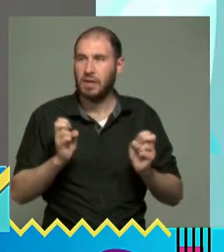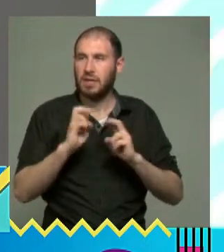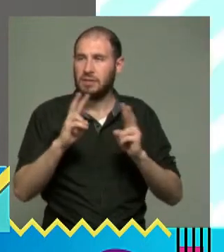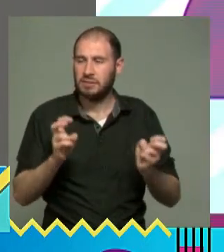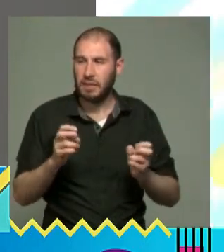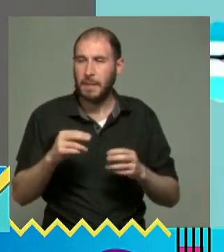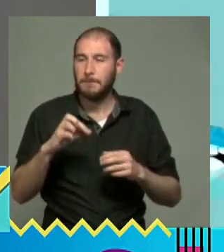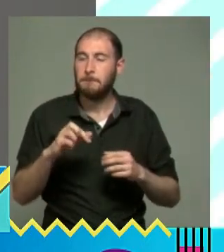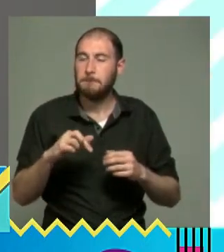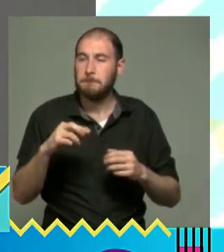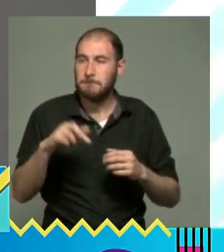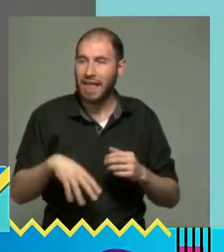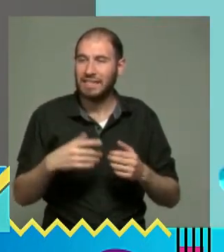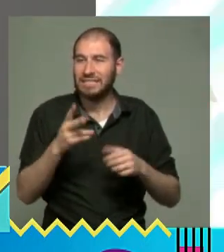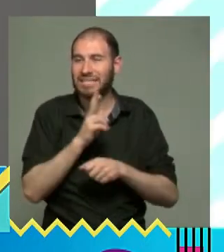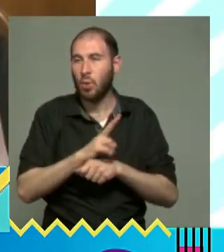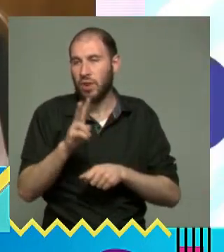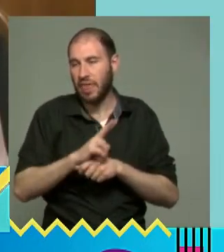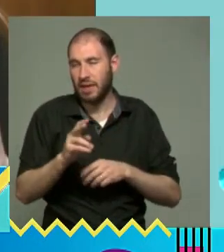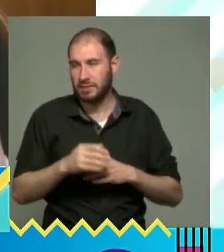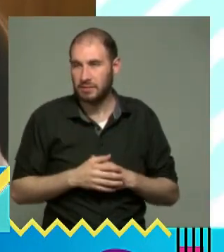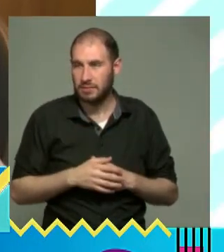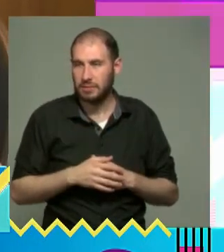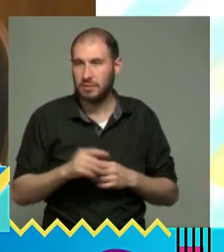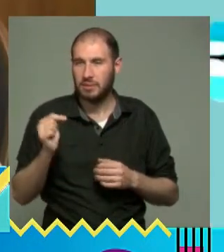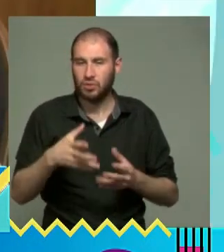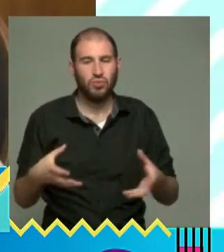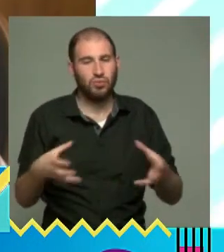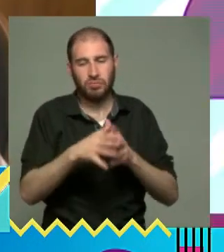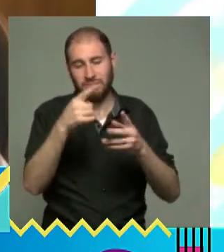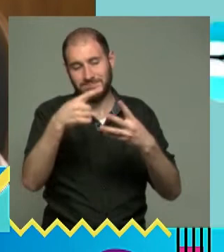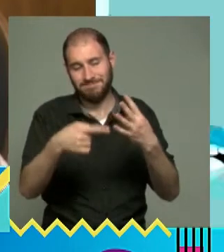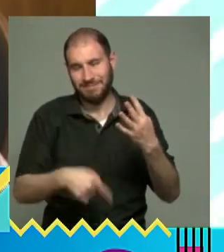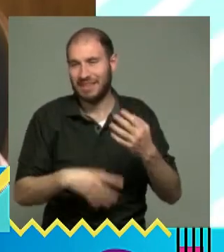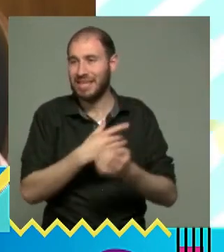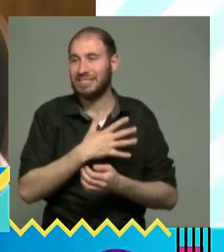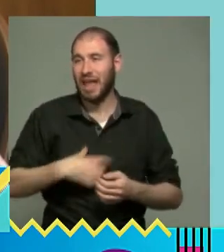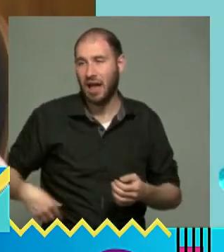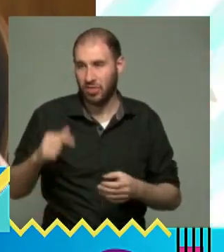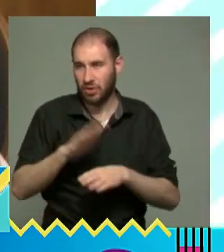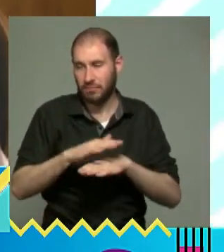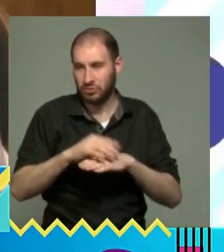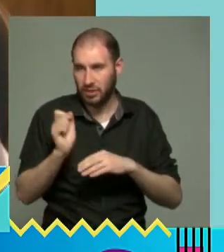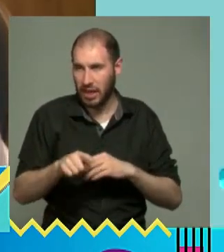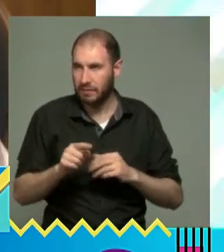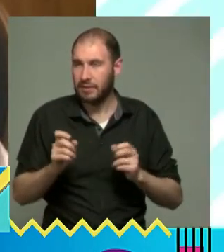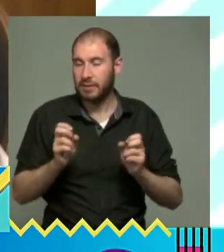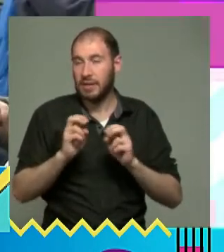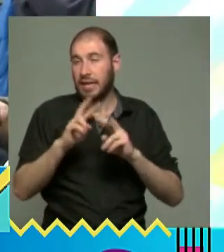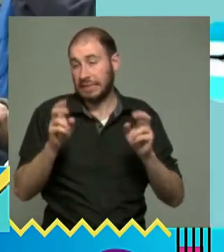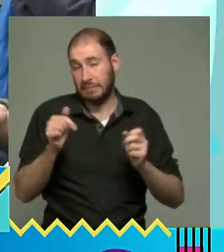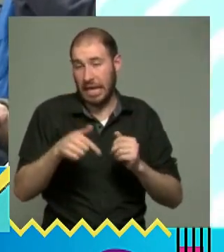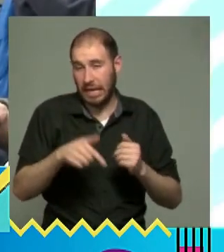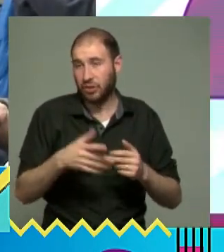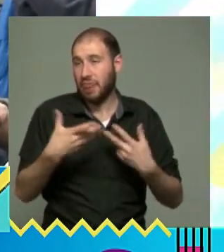con una buena política de seguridad. Es un conjunto de políticas de Estado que tienen que ver precisamente con